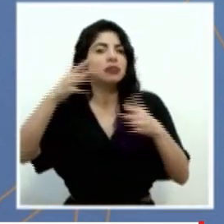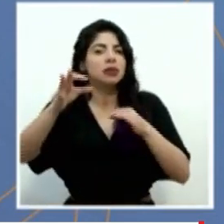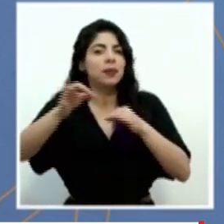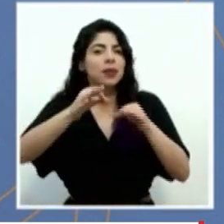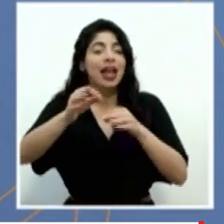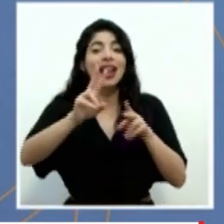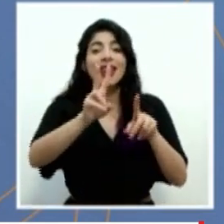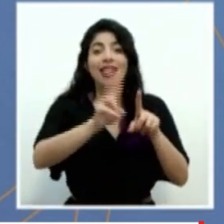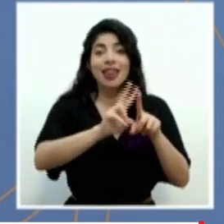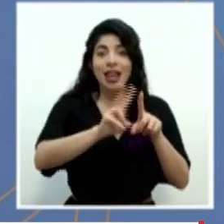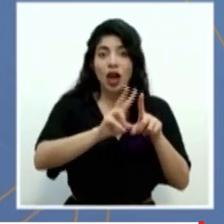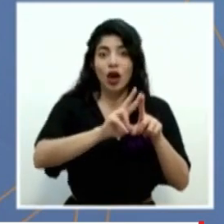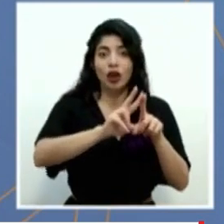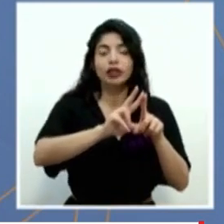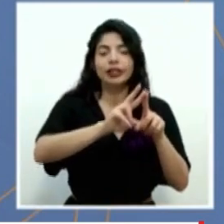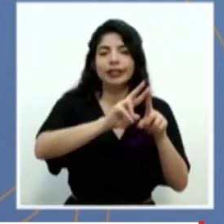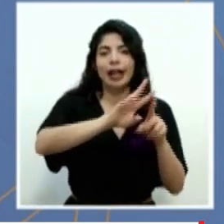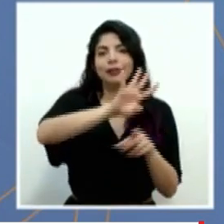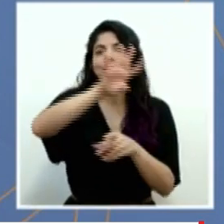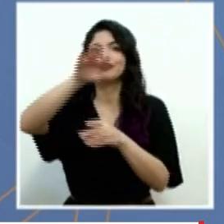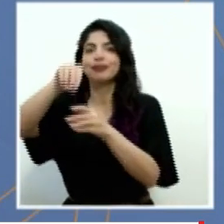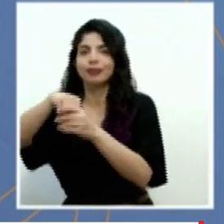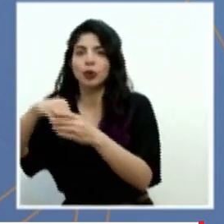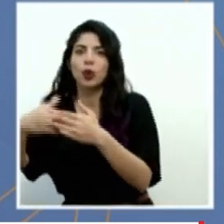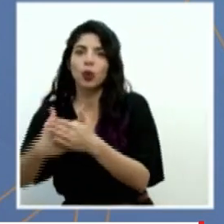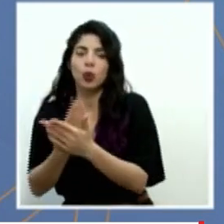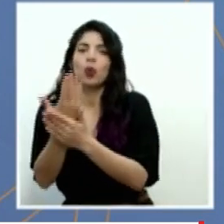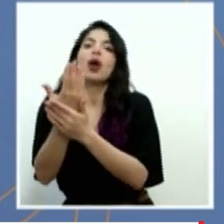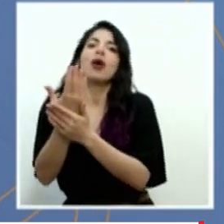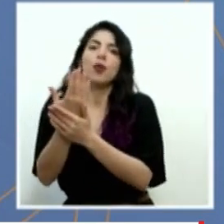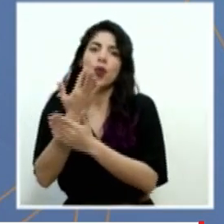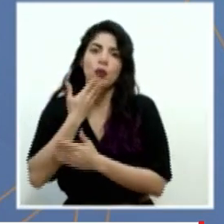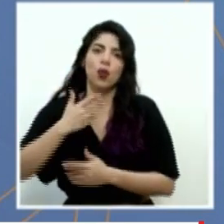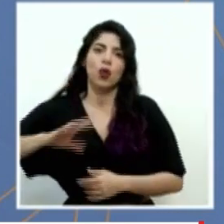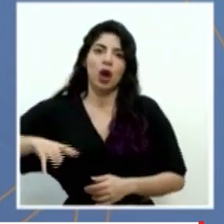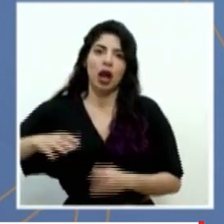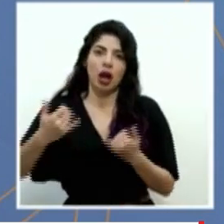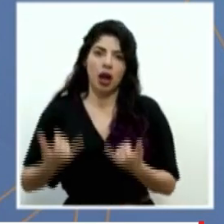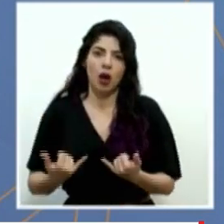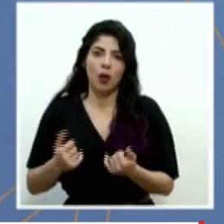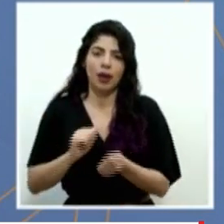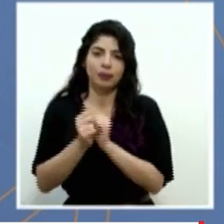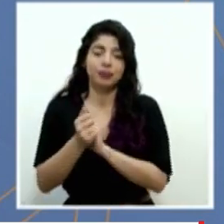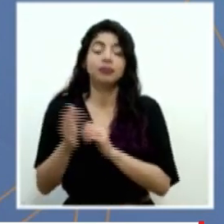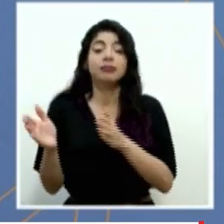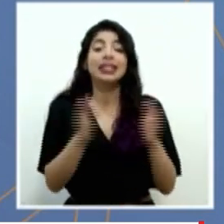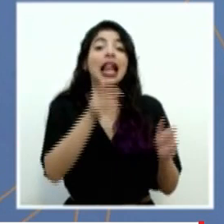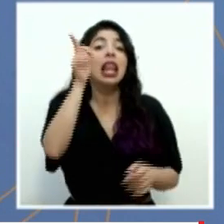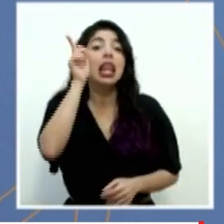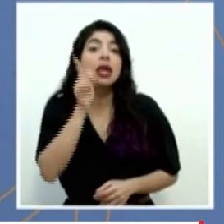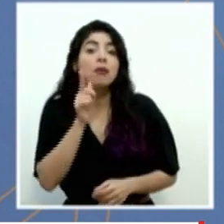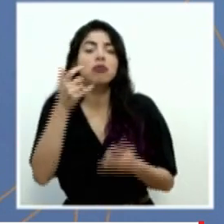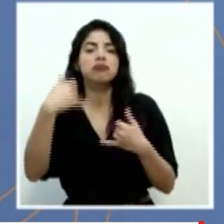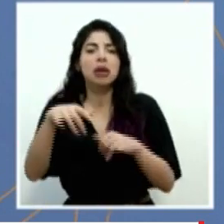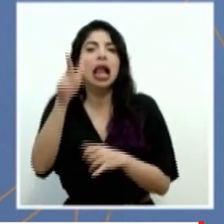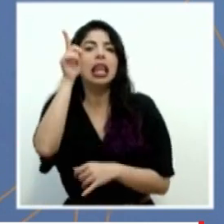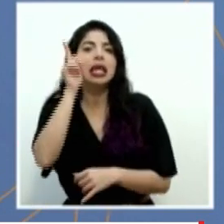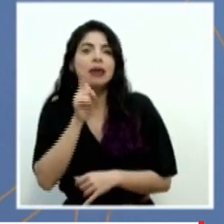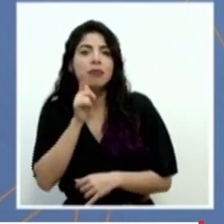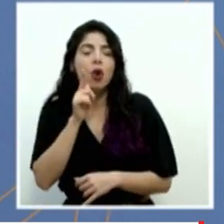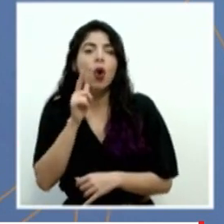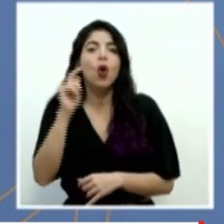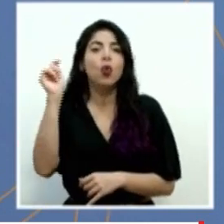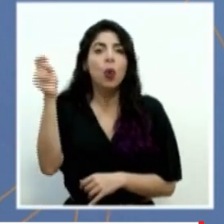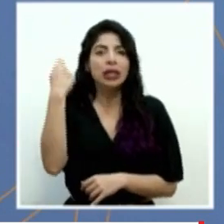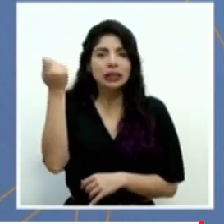que Nicoya entraría en esta nueva fase en condición de alerta naranja. Para Limón se mantienen Limón y